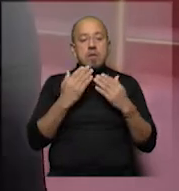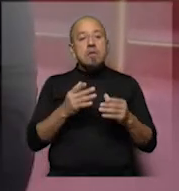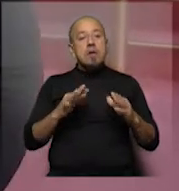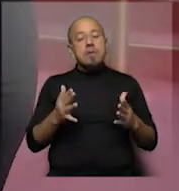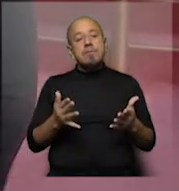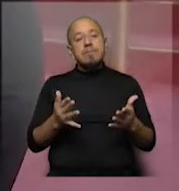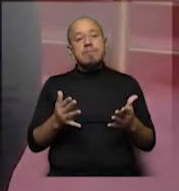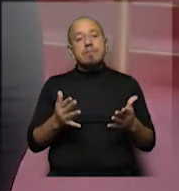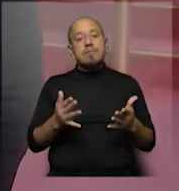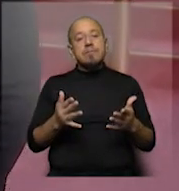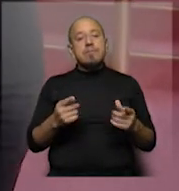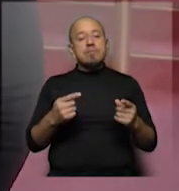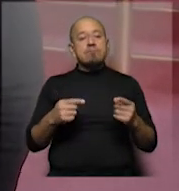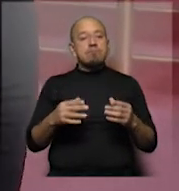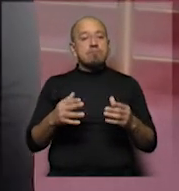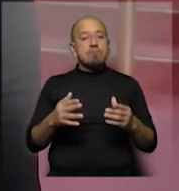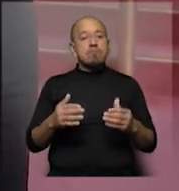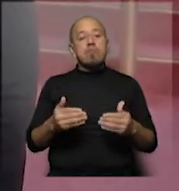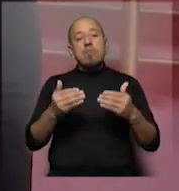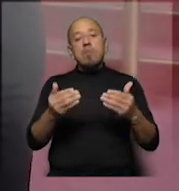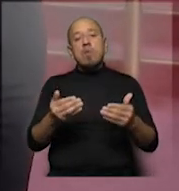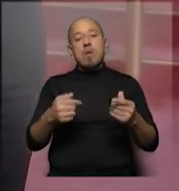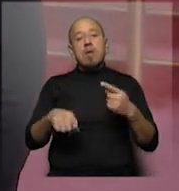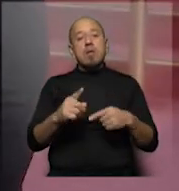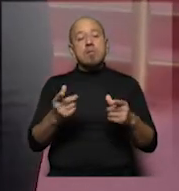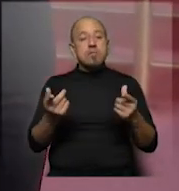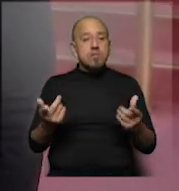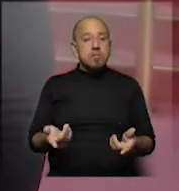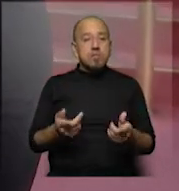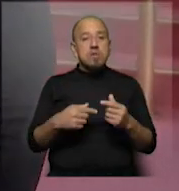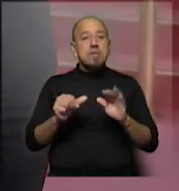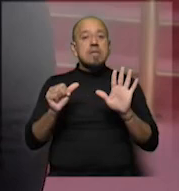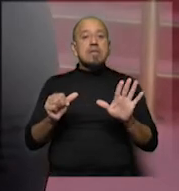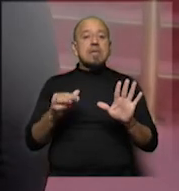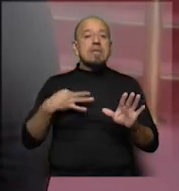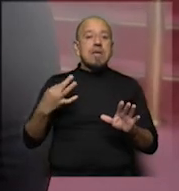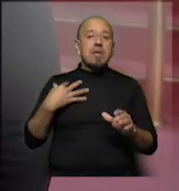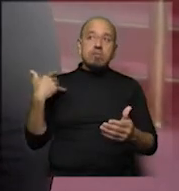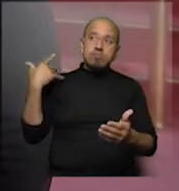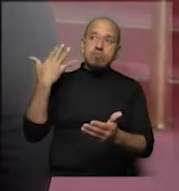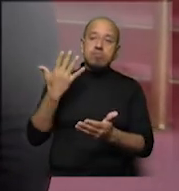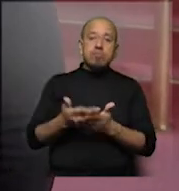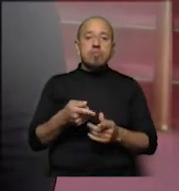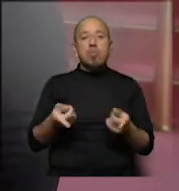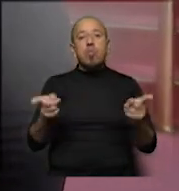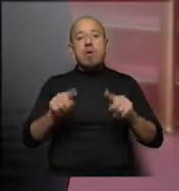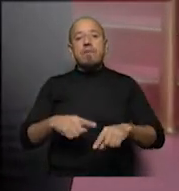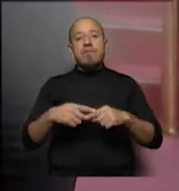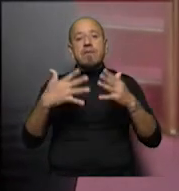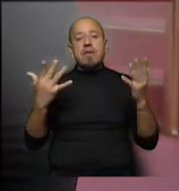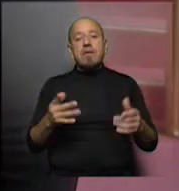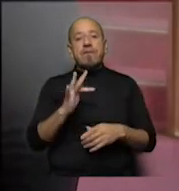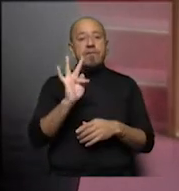Bueno, estamos ante un hecho bastante emocionante, sí. 6 años después, vuelve el Festival de Flamenco de